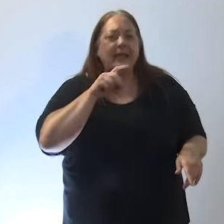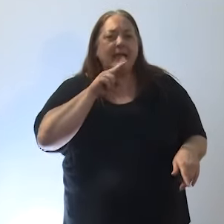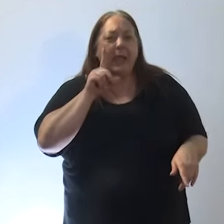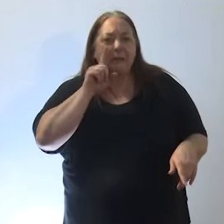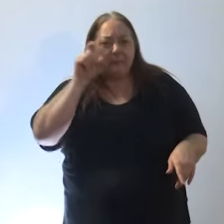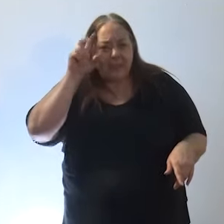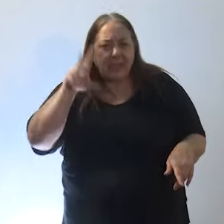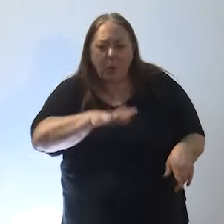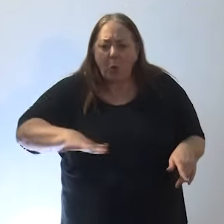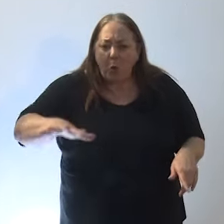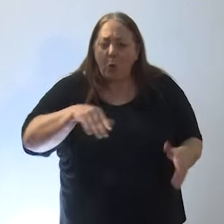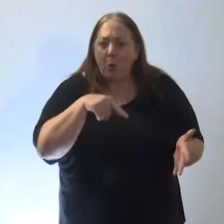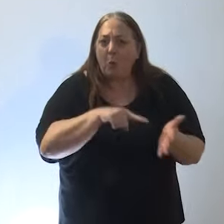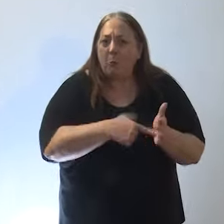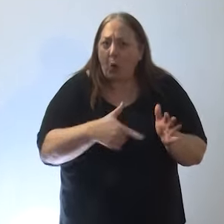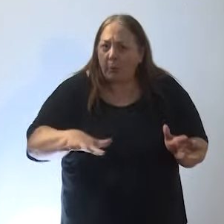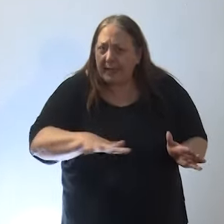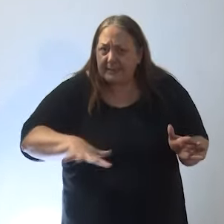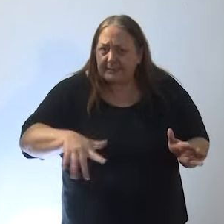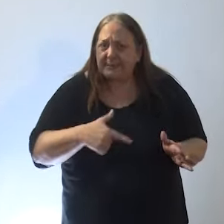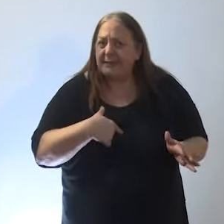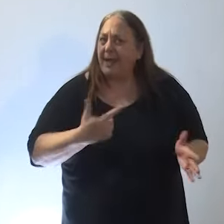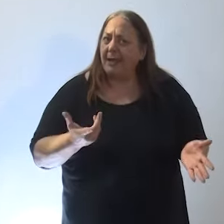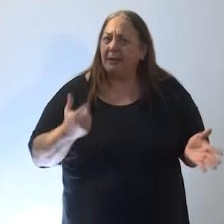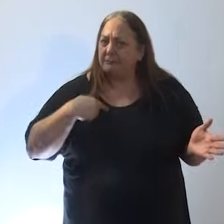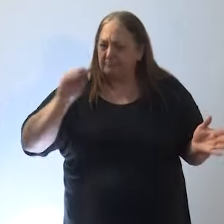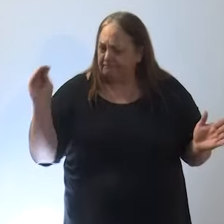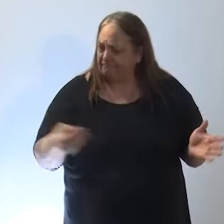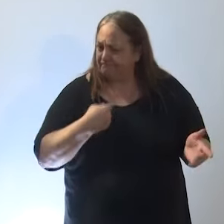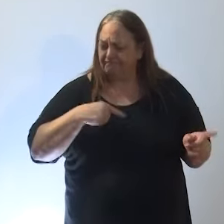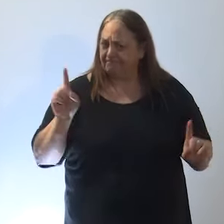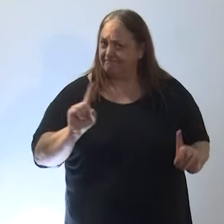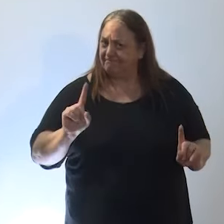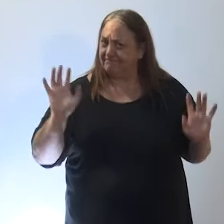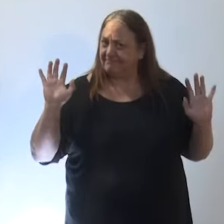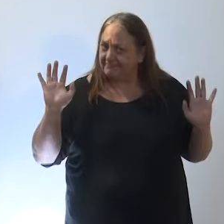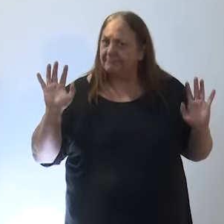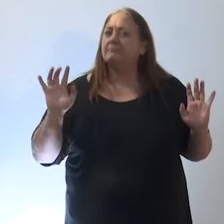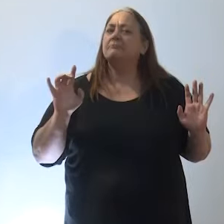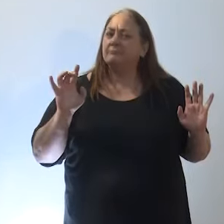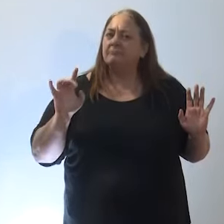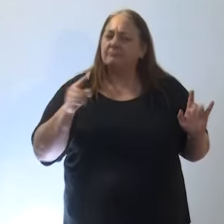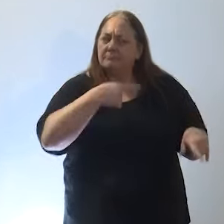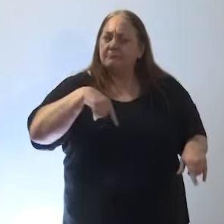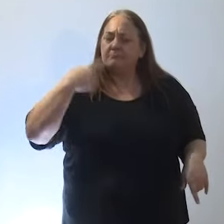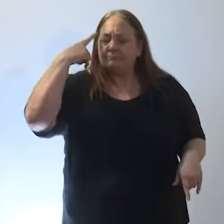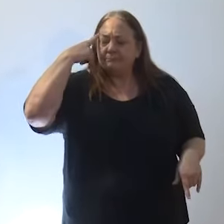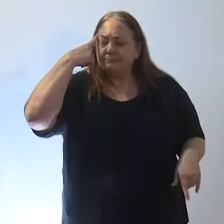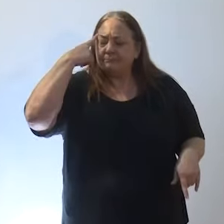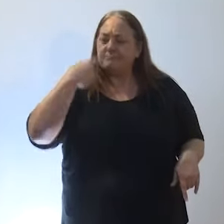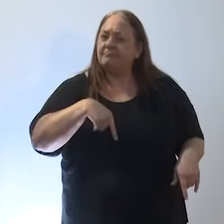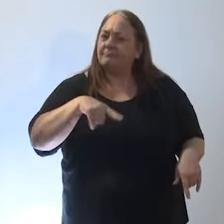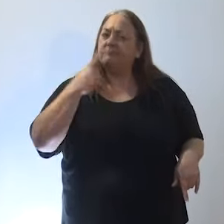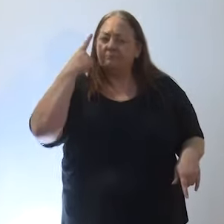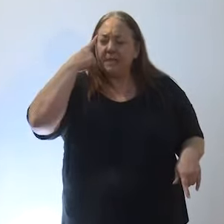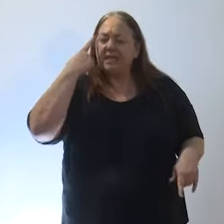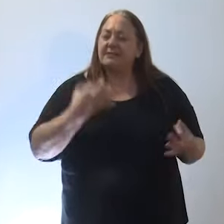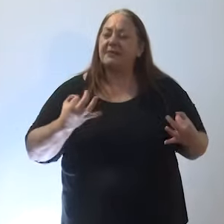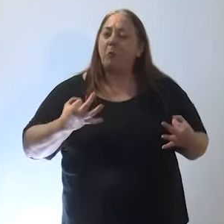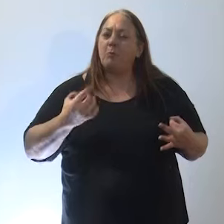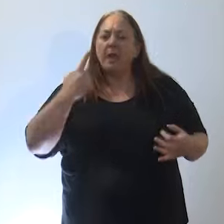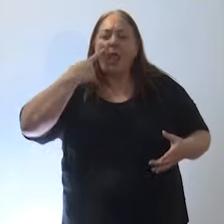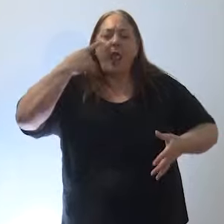Aires no fuimos derrotados eso también me parece que hay que ponerlo en relieve no porque a veces analizamos